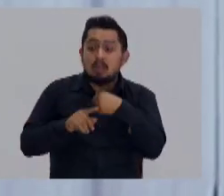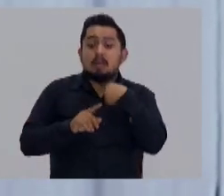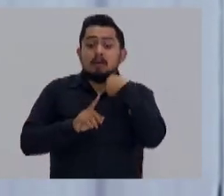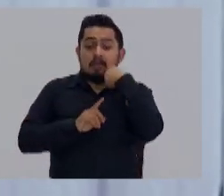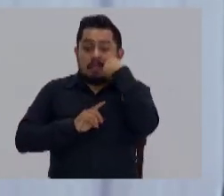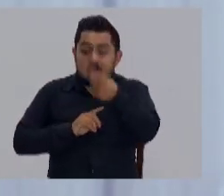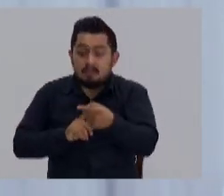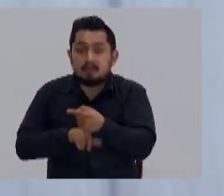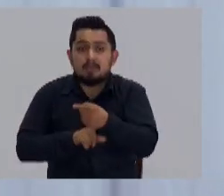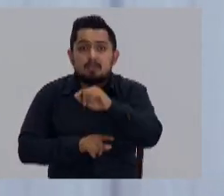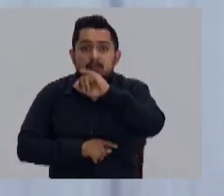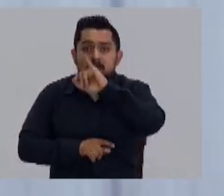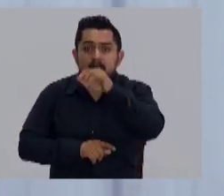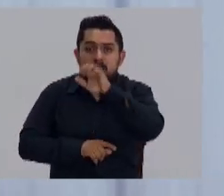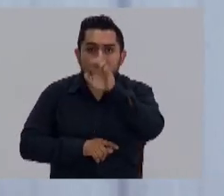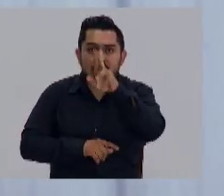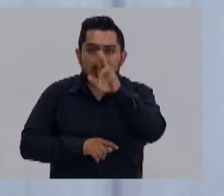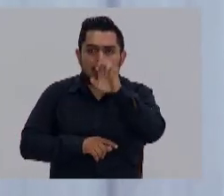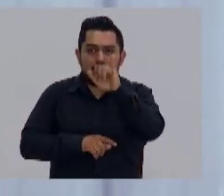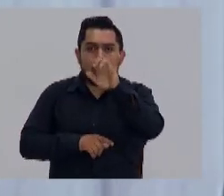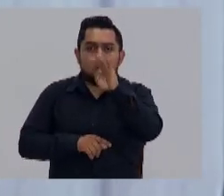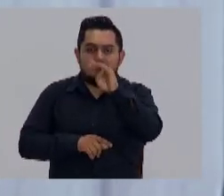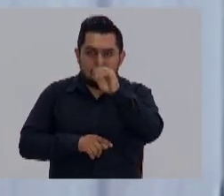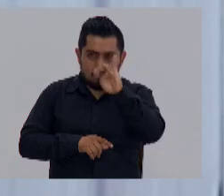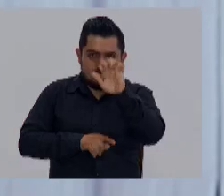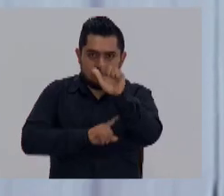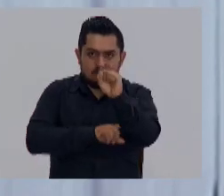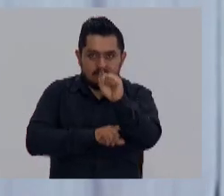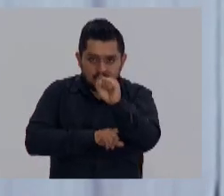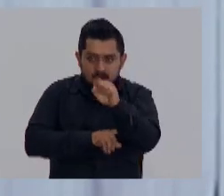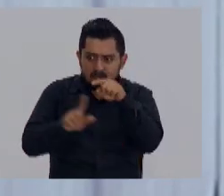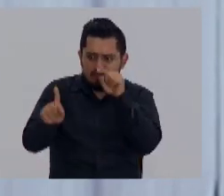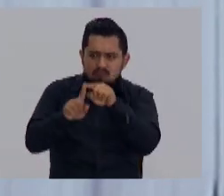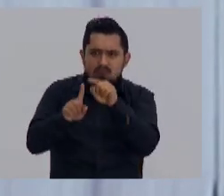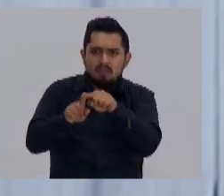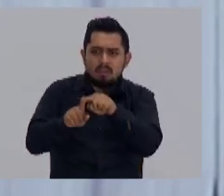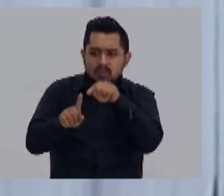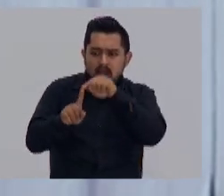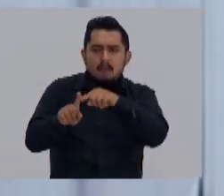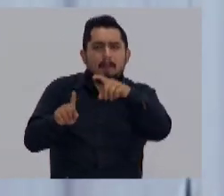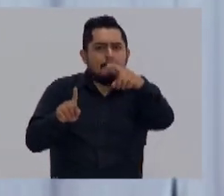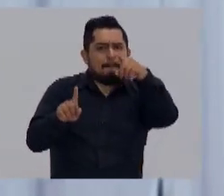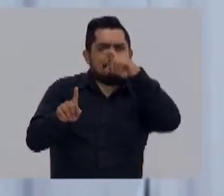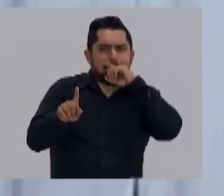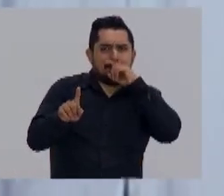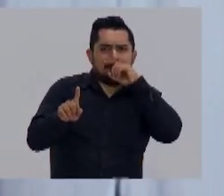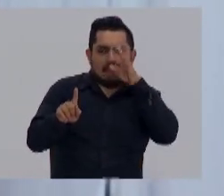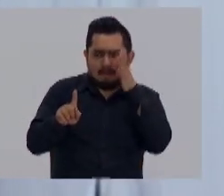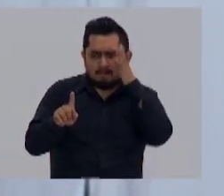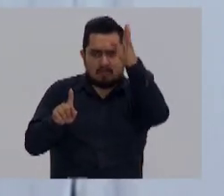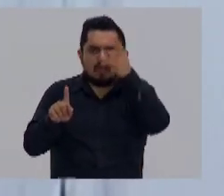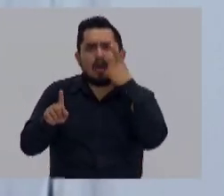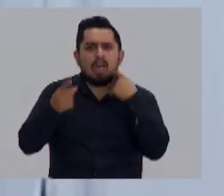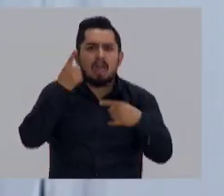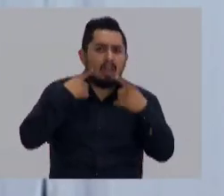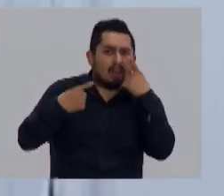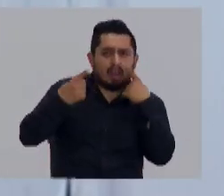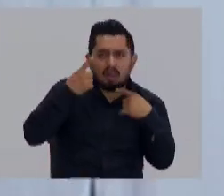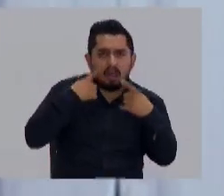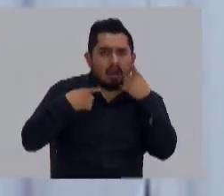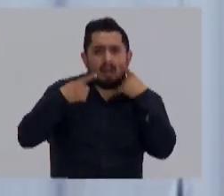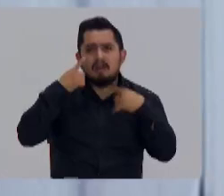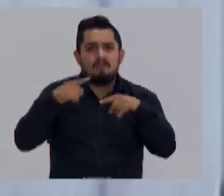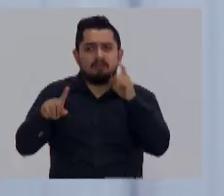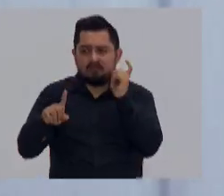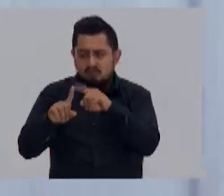el profeta Jeremías, que es conocido como el profeta del Padre, el profeta llorón, el profeta